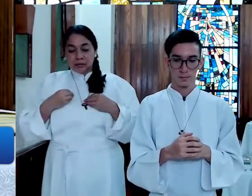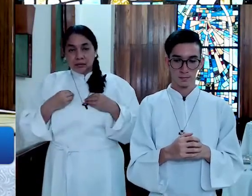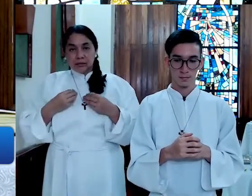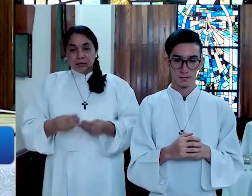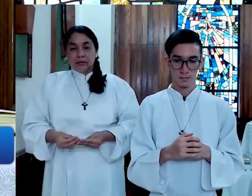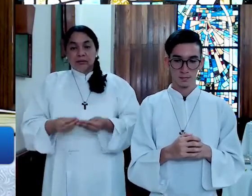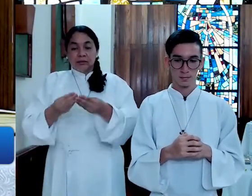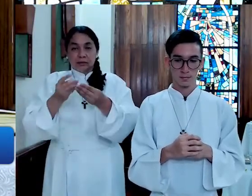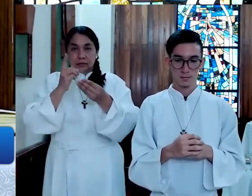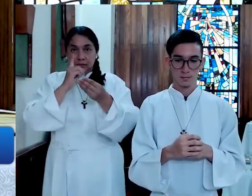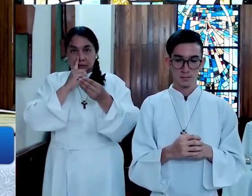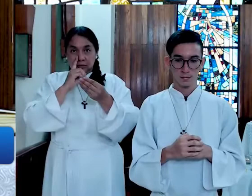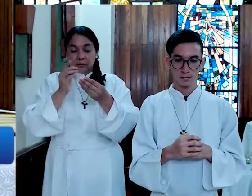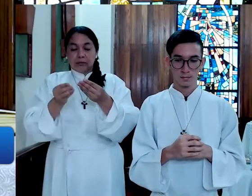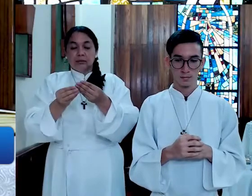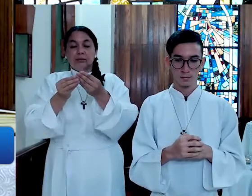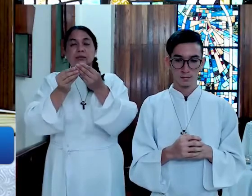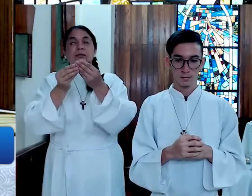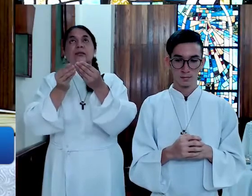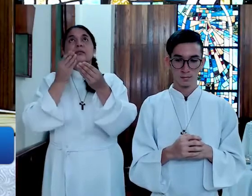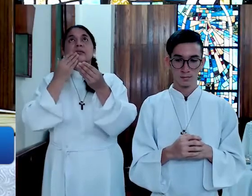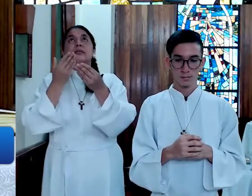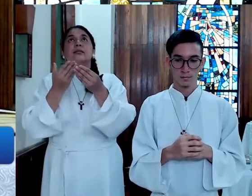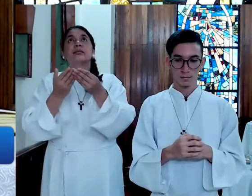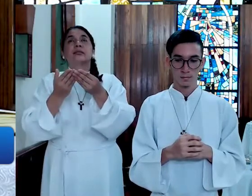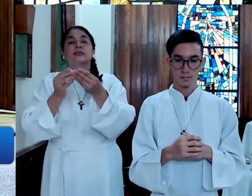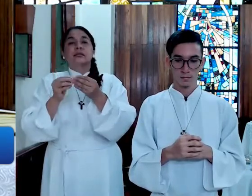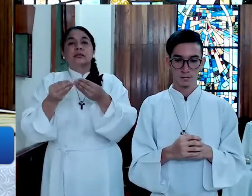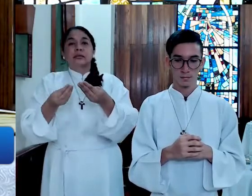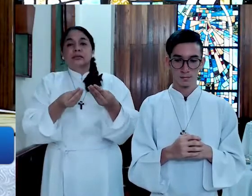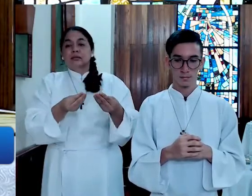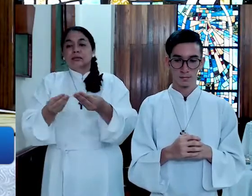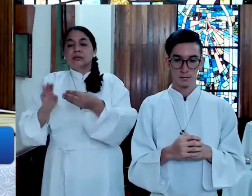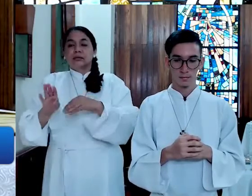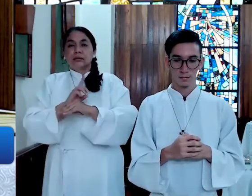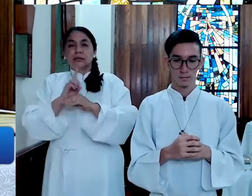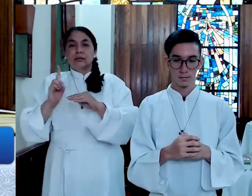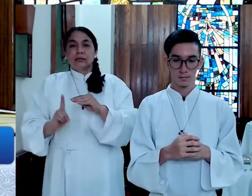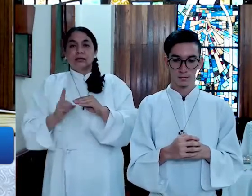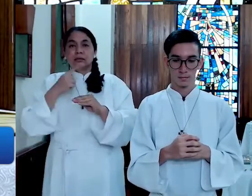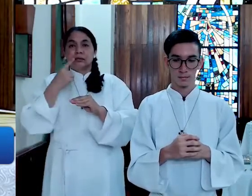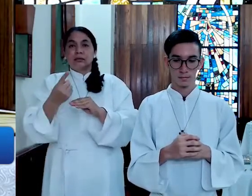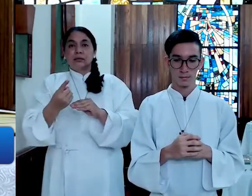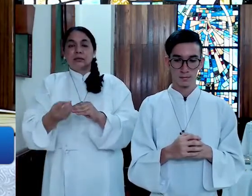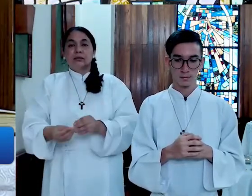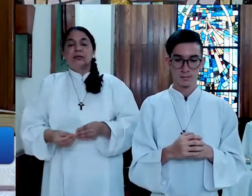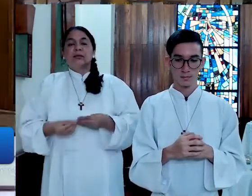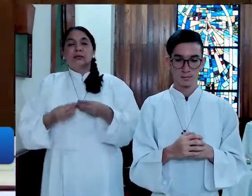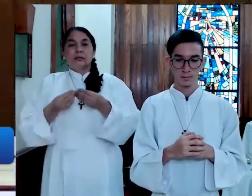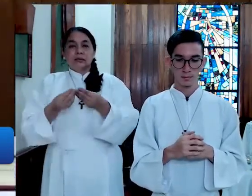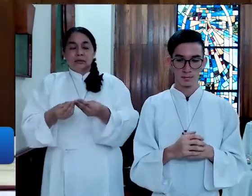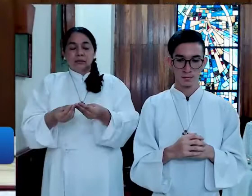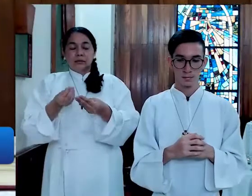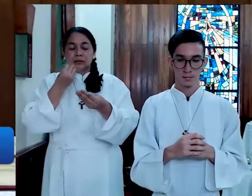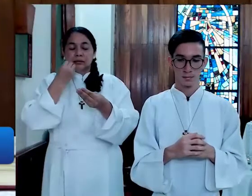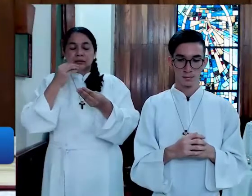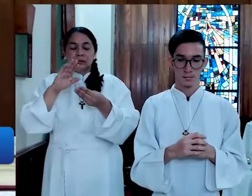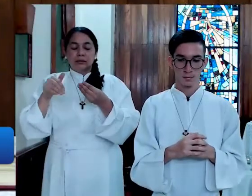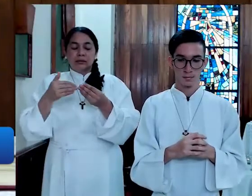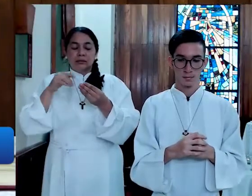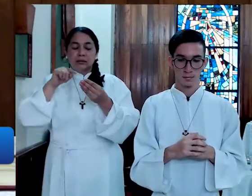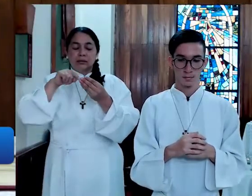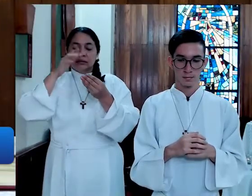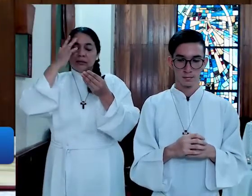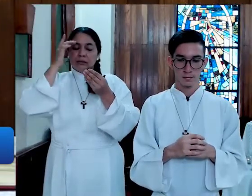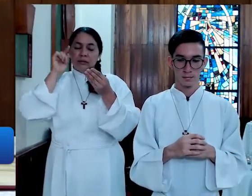aceptada, tomó pan, dándote gracias, lo partió y lo dio a sus discípulos diciendo, tomen y